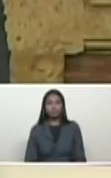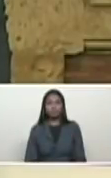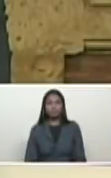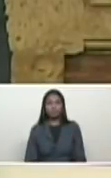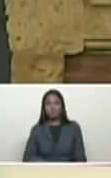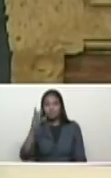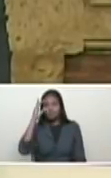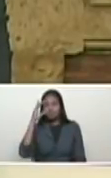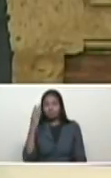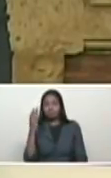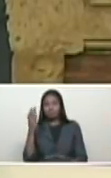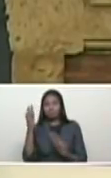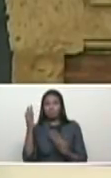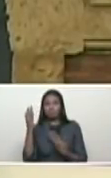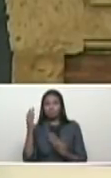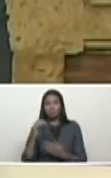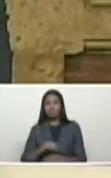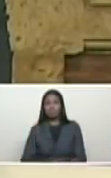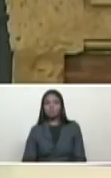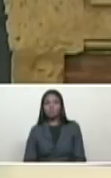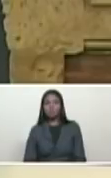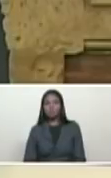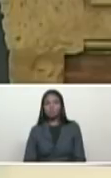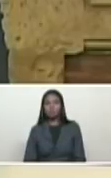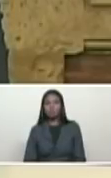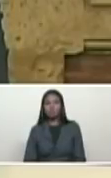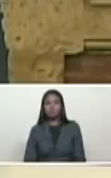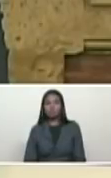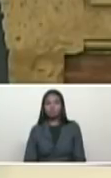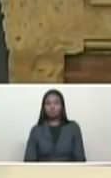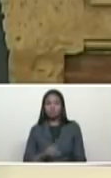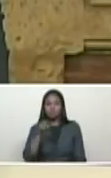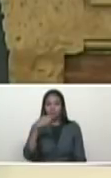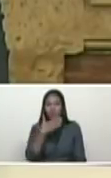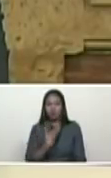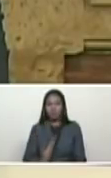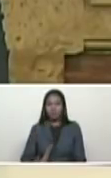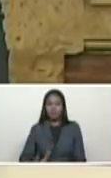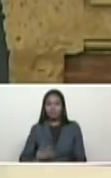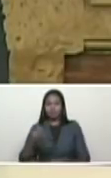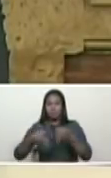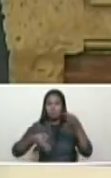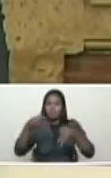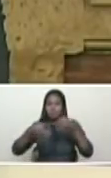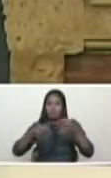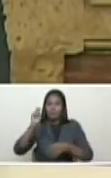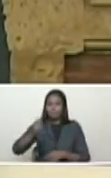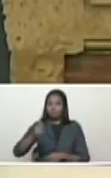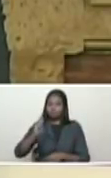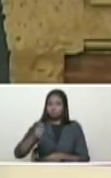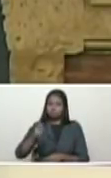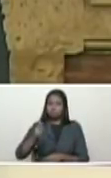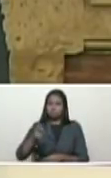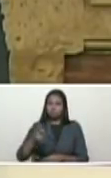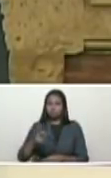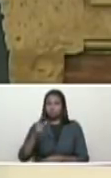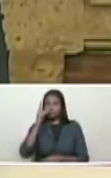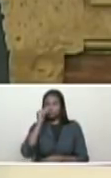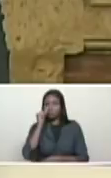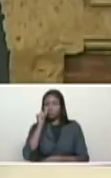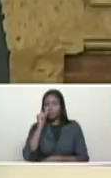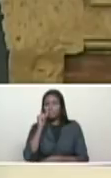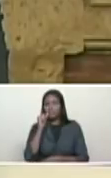del si rodríguez gómez al presidente del tribunal supremos de justicia magistrado